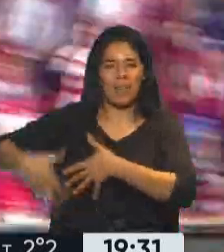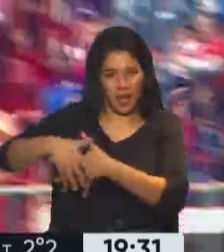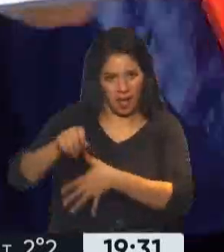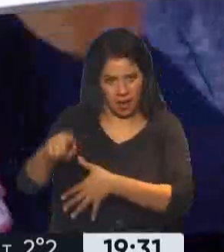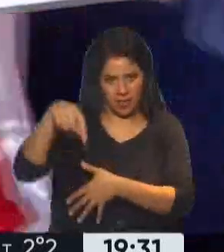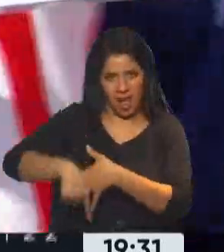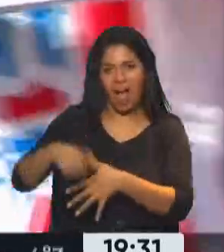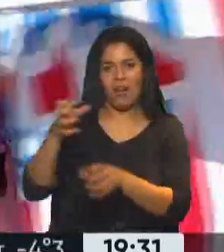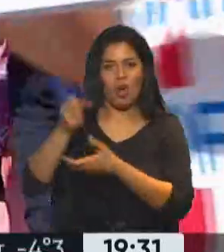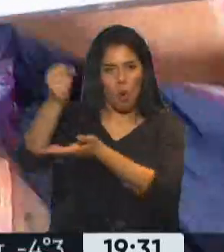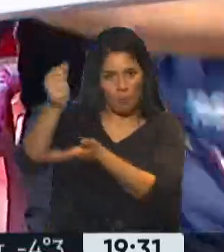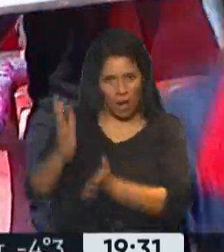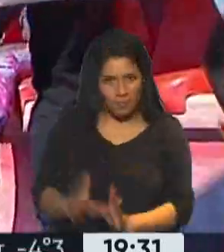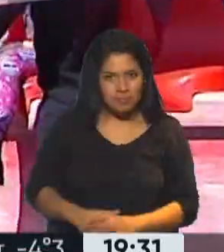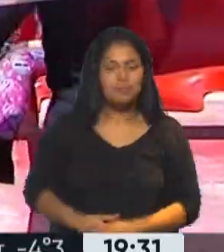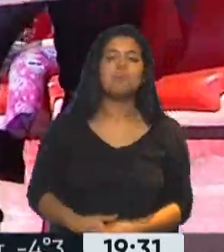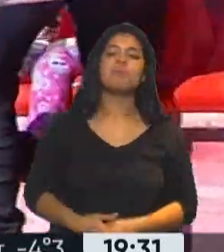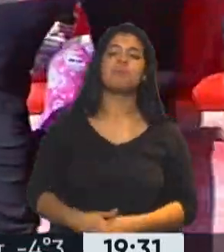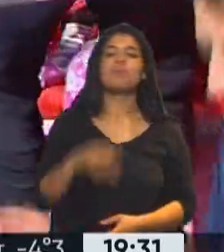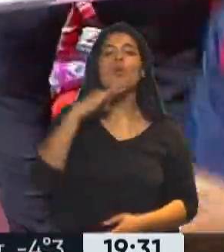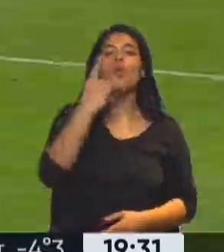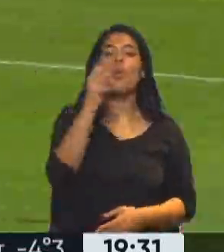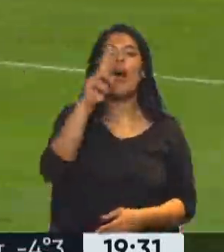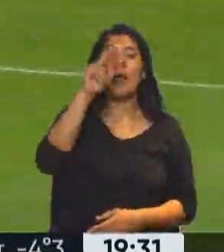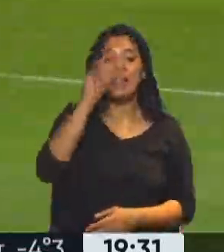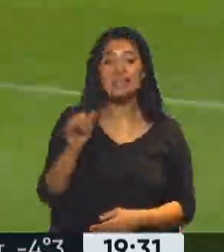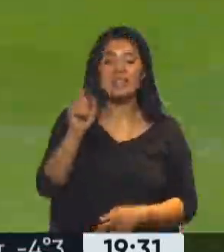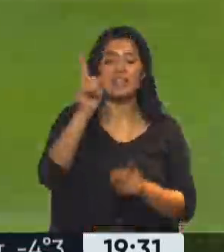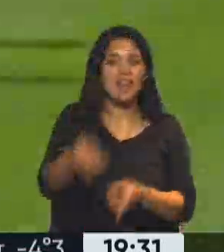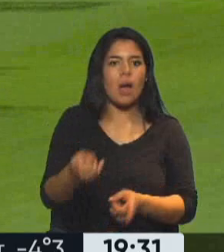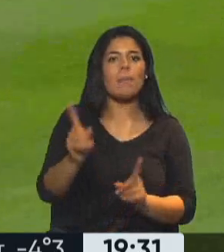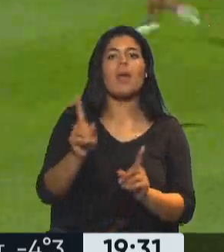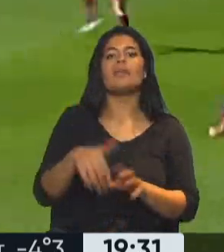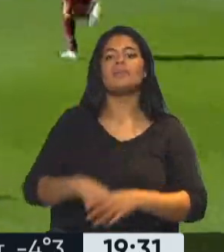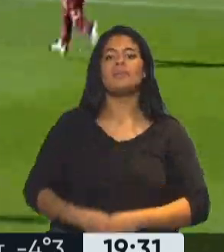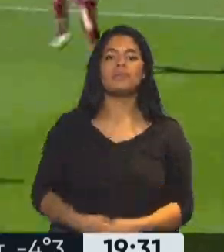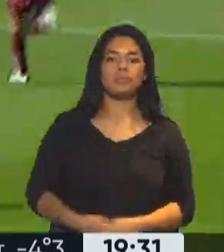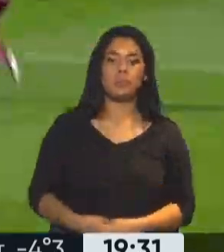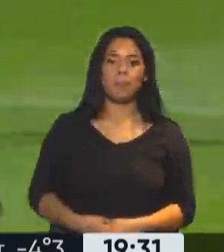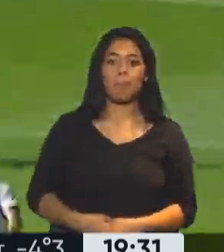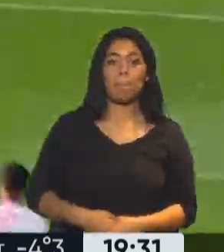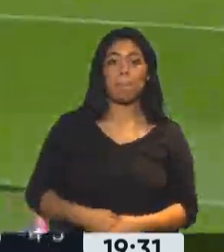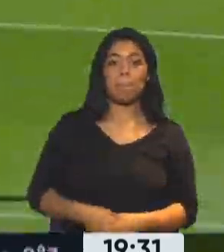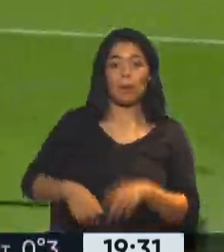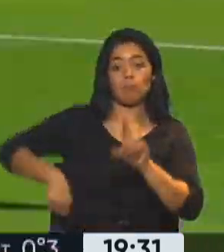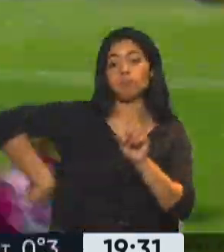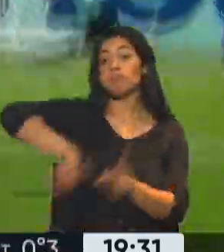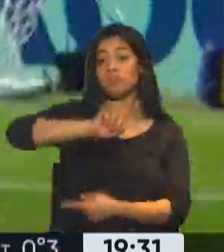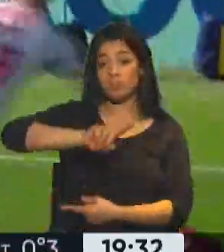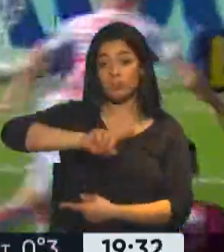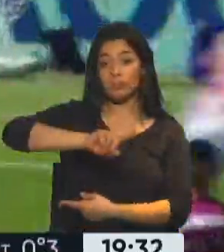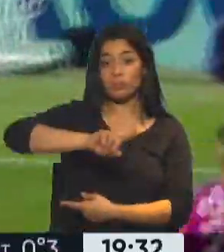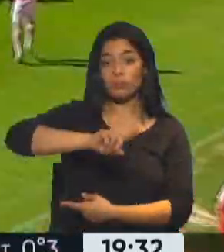marcador en esa contra mortífera del equipo que dirige el uruguayo Munúa. Pelotazo